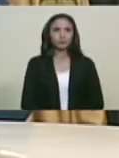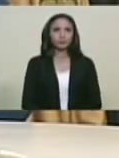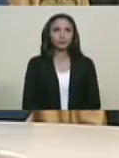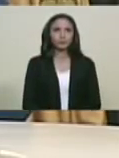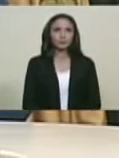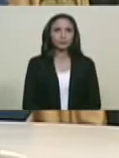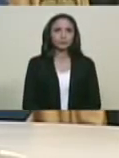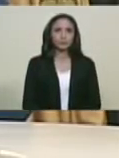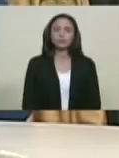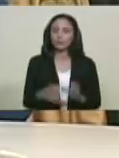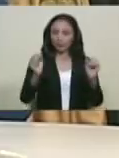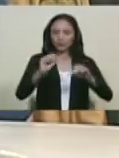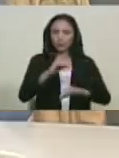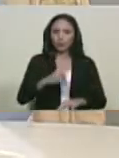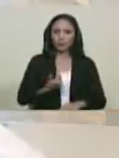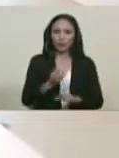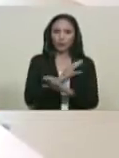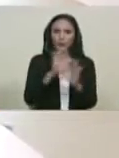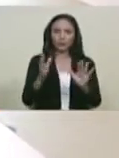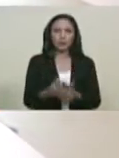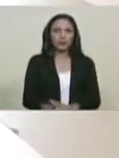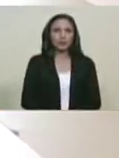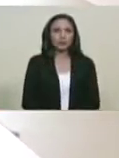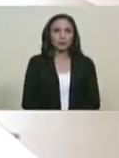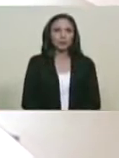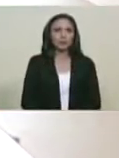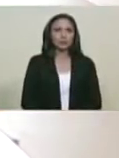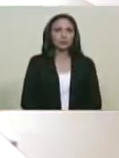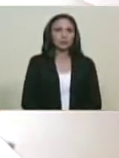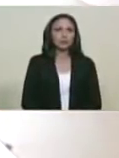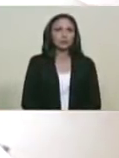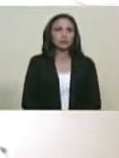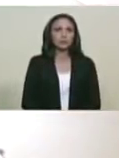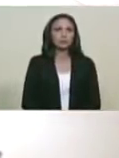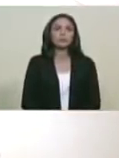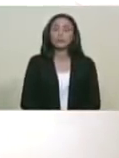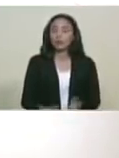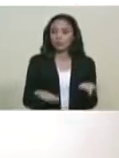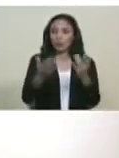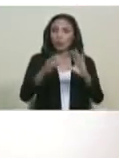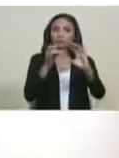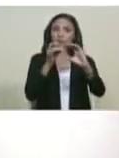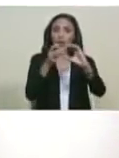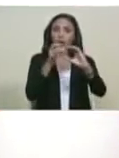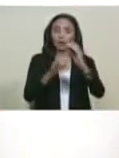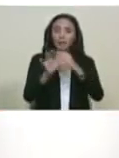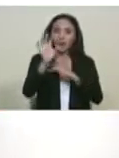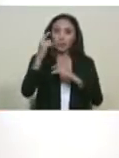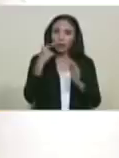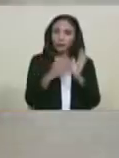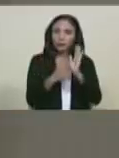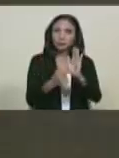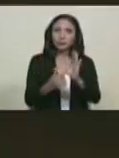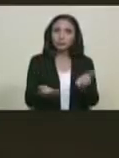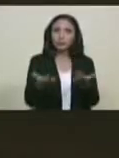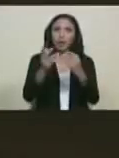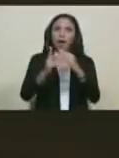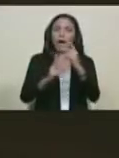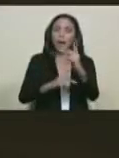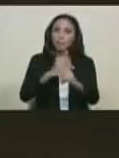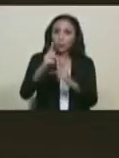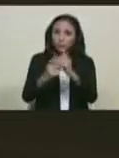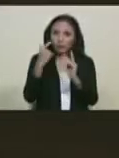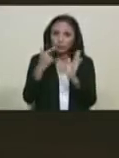y si lo podemos hacer gracias a dios tenemos el carné de la patria para estos procesos